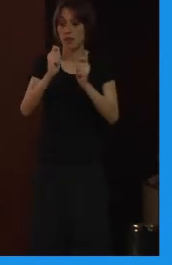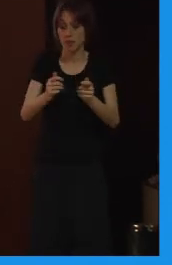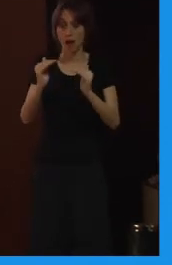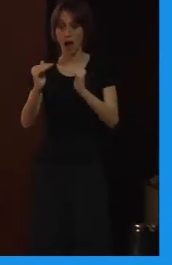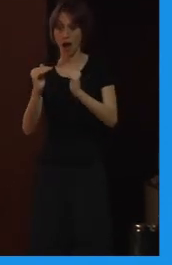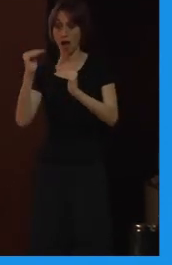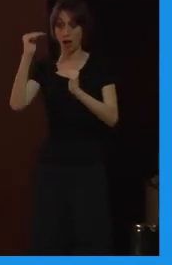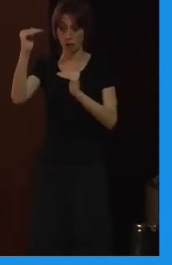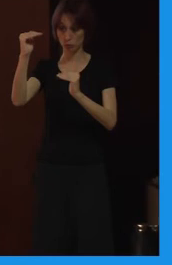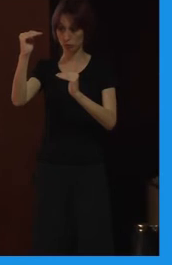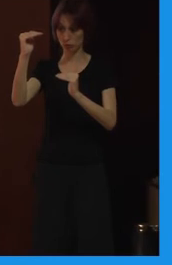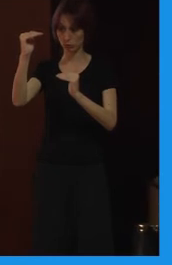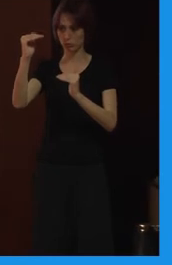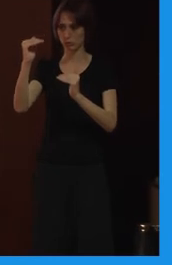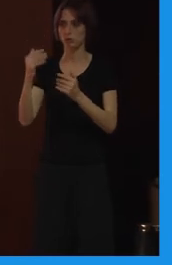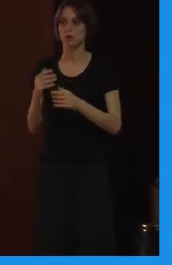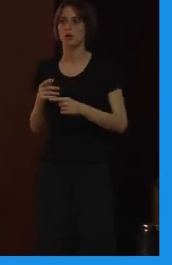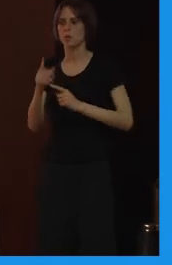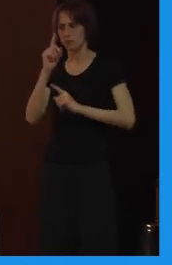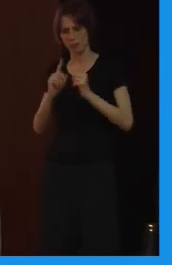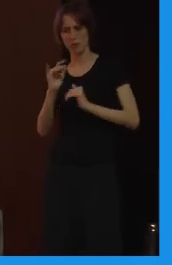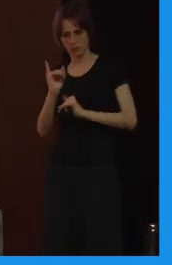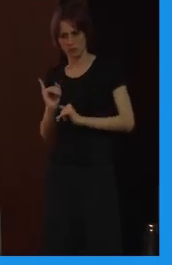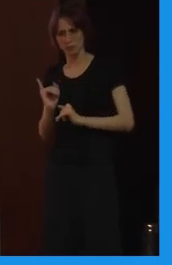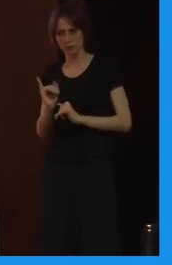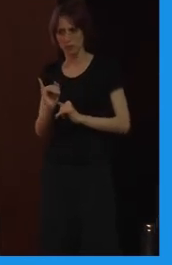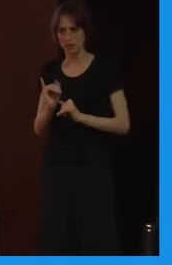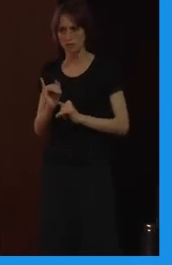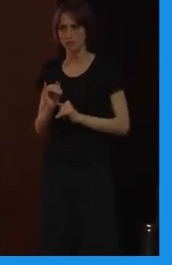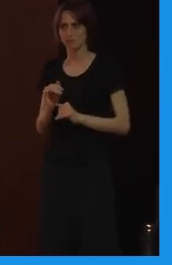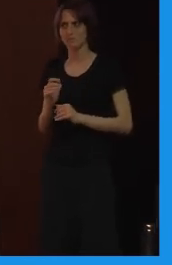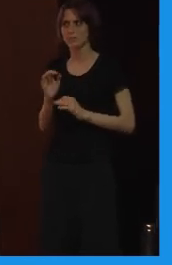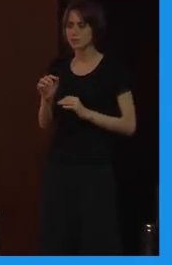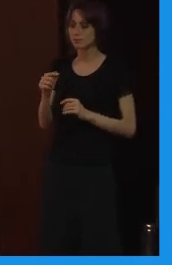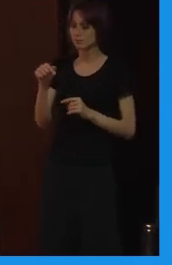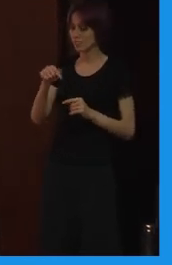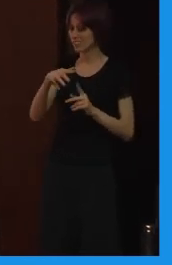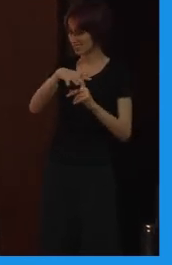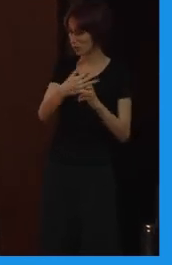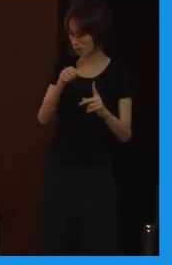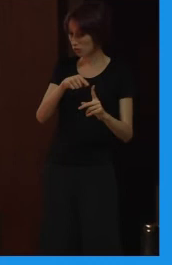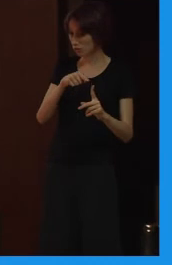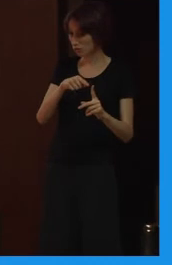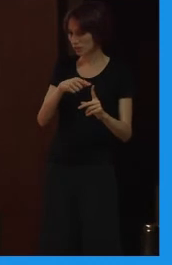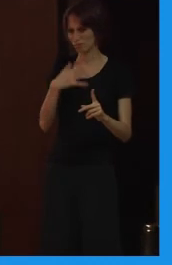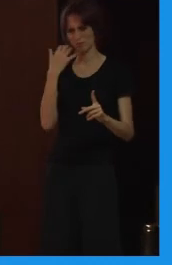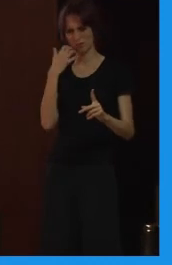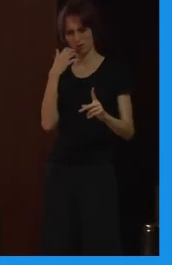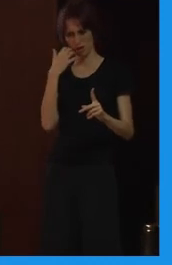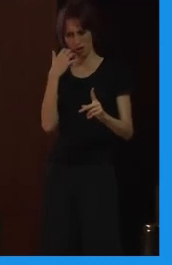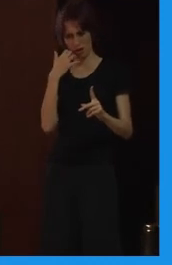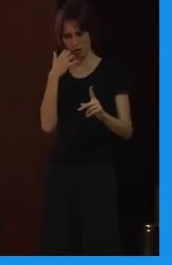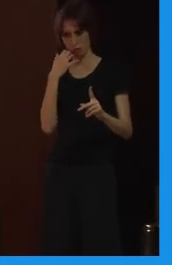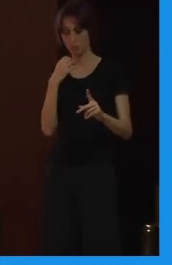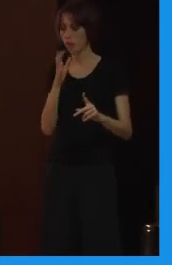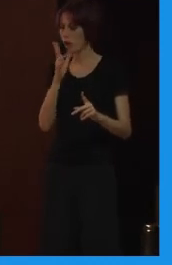más, aunque sean adultos. Esto es excepcional, rarísimo. Os voy a presentar un trabajo de